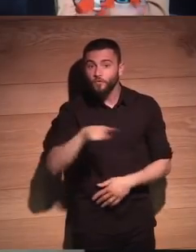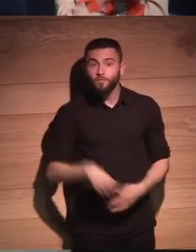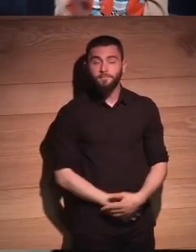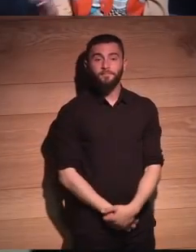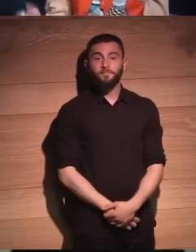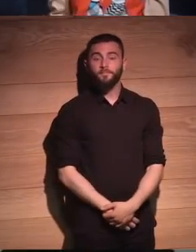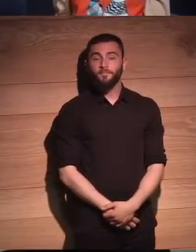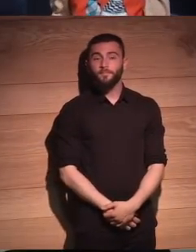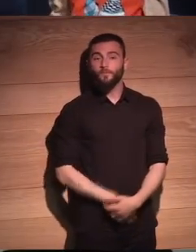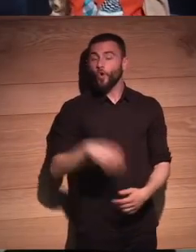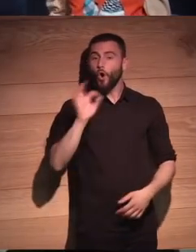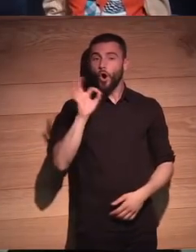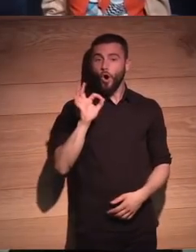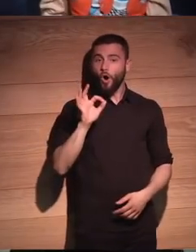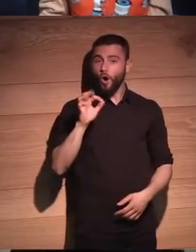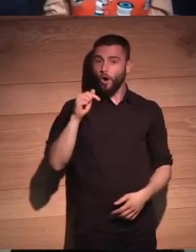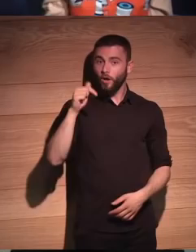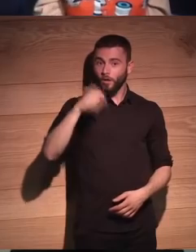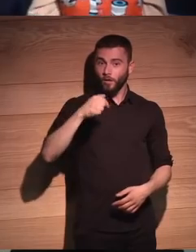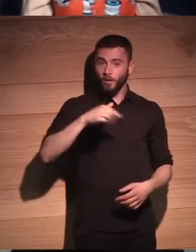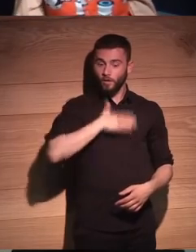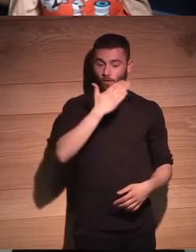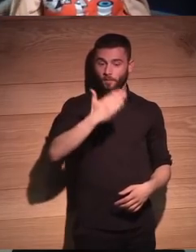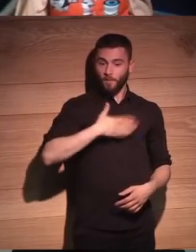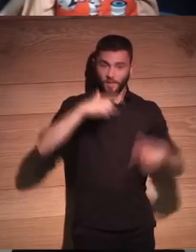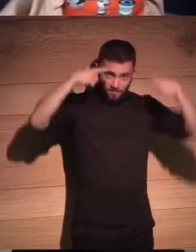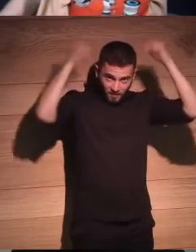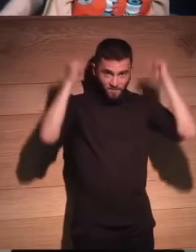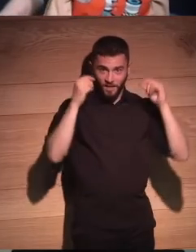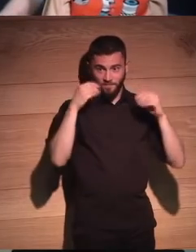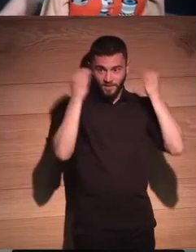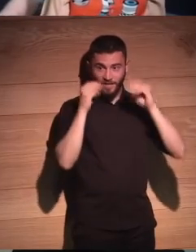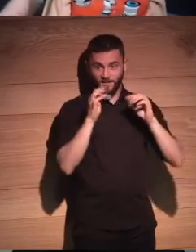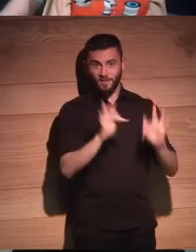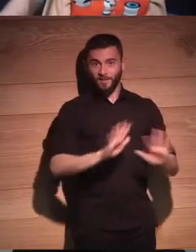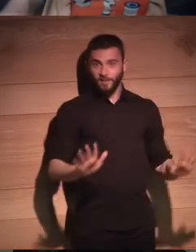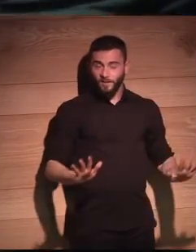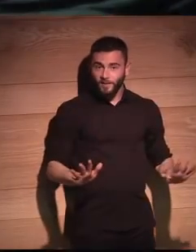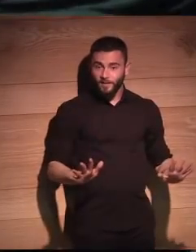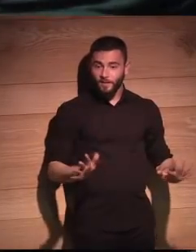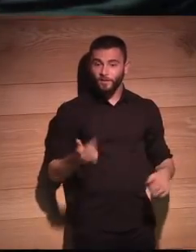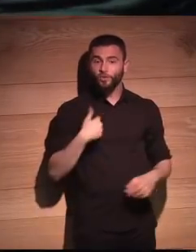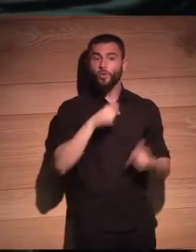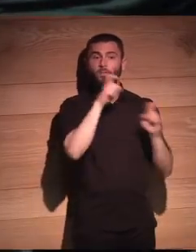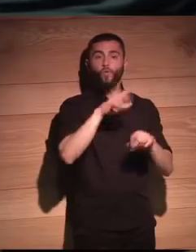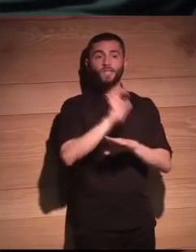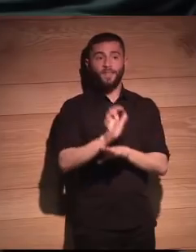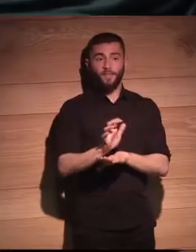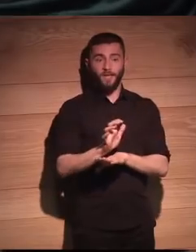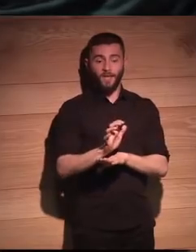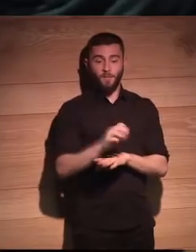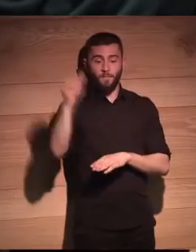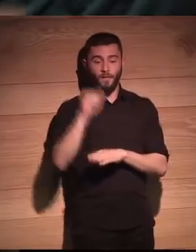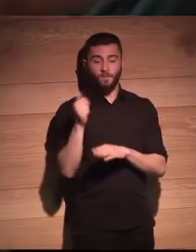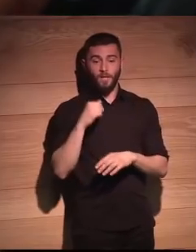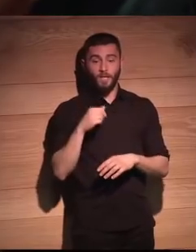A ver, o yo... después de este encuentro, mañana no vais a pensar en Batman. Yo, o sea, bueno, respecto a la pregunta del cine, antes de ver